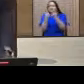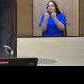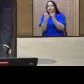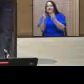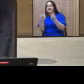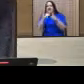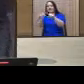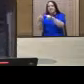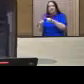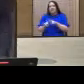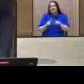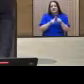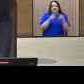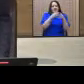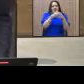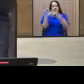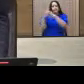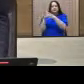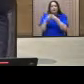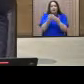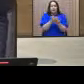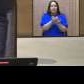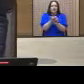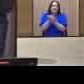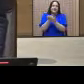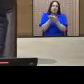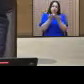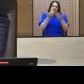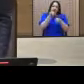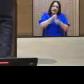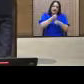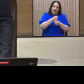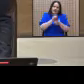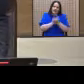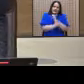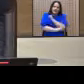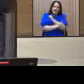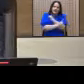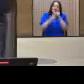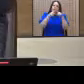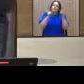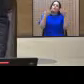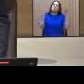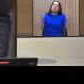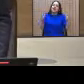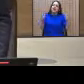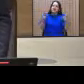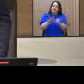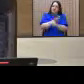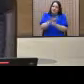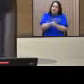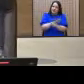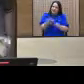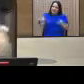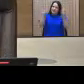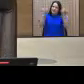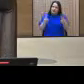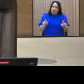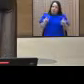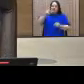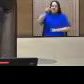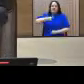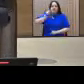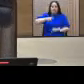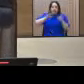desenvuelven en este país. Pero ya es suficiente de diagnósticos. Creo que tenemos que preocuparnos un